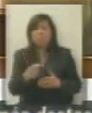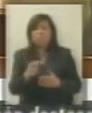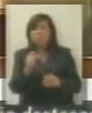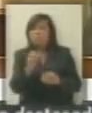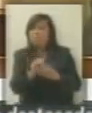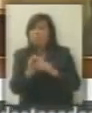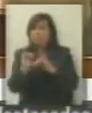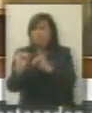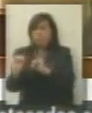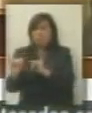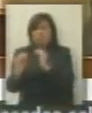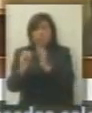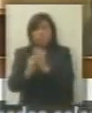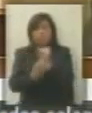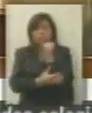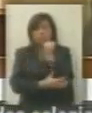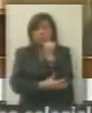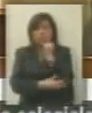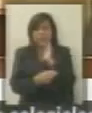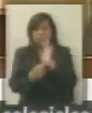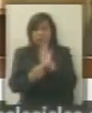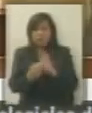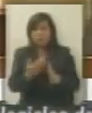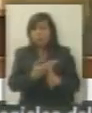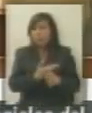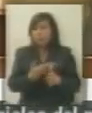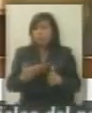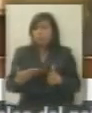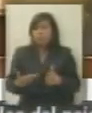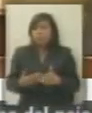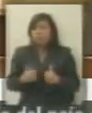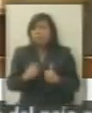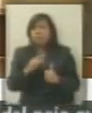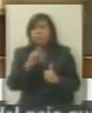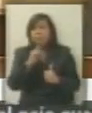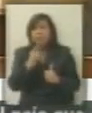habrán dejado de ser pobres al término del presente gobierno, con lo